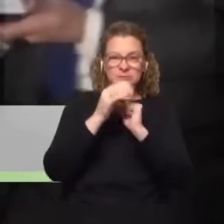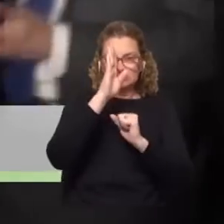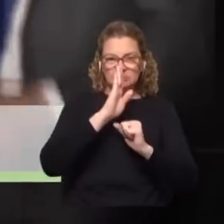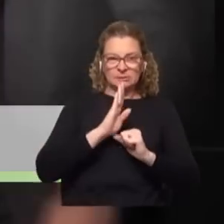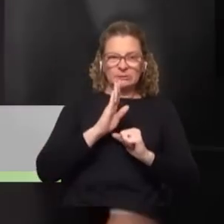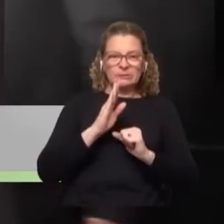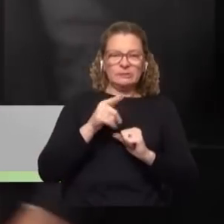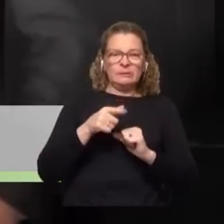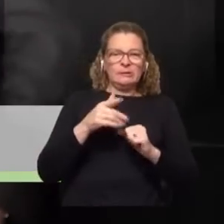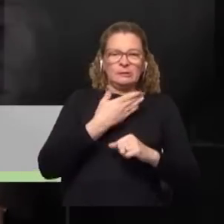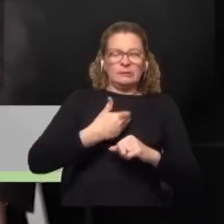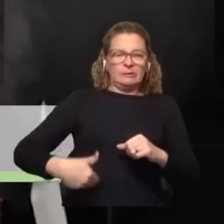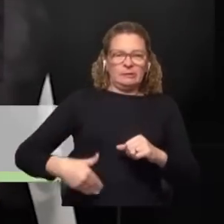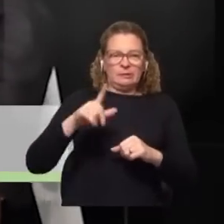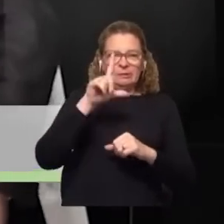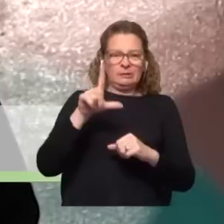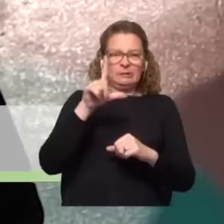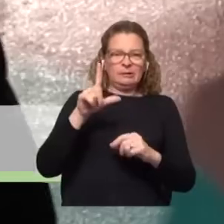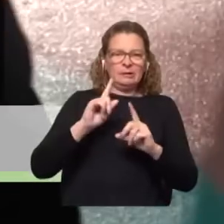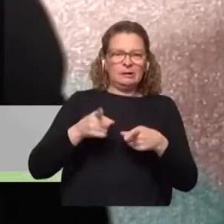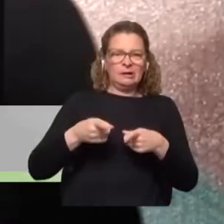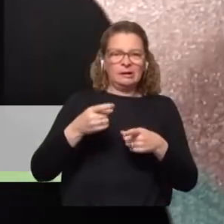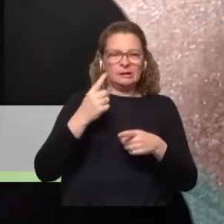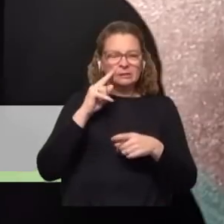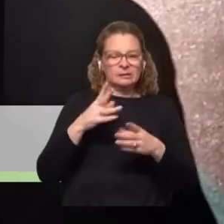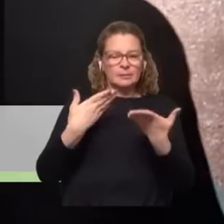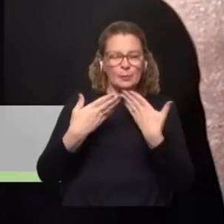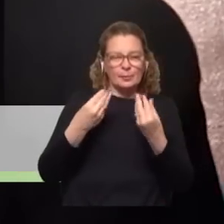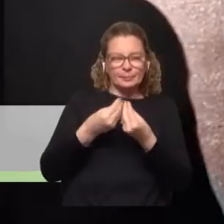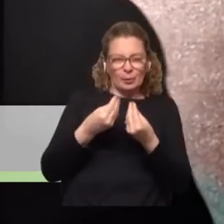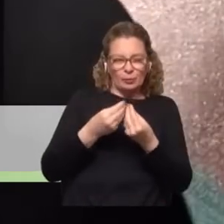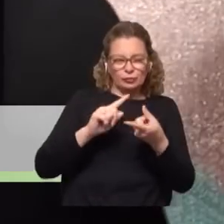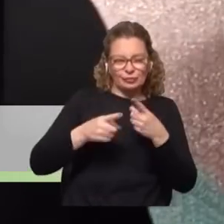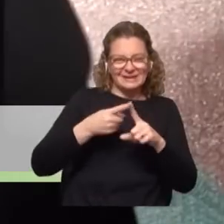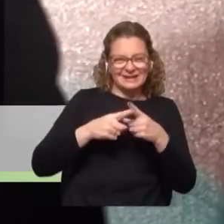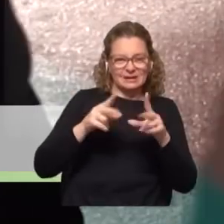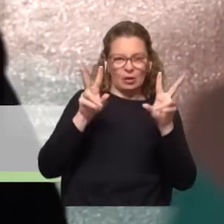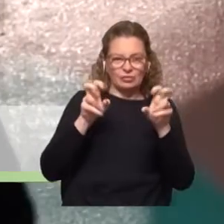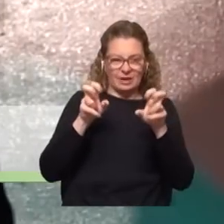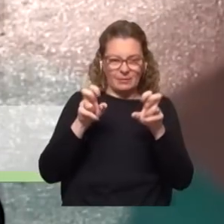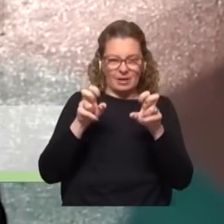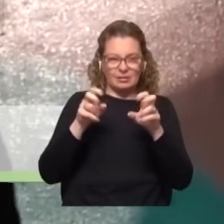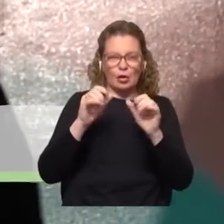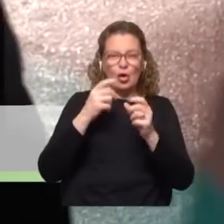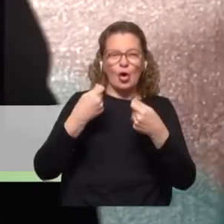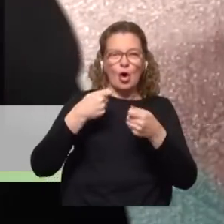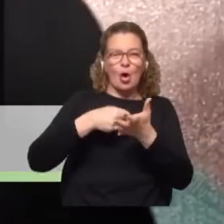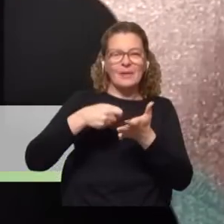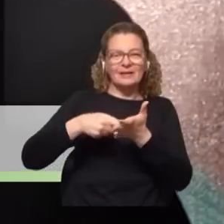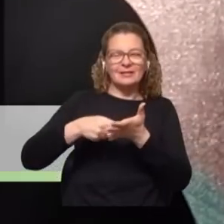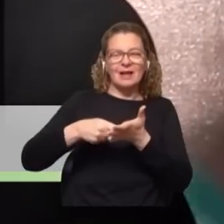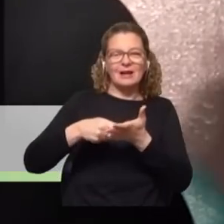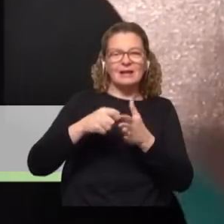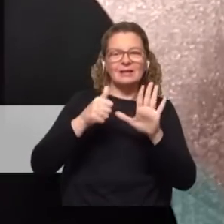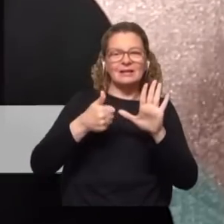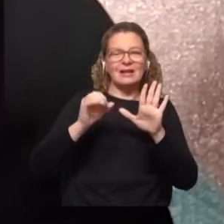Fernando adad y con el presidente Luis Ignacio Lula da Silva para abordar una amplia agenda comercial y acordó un instrumento para financiar exportaciones por